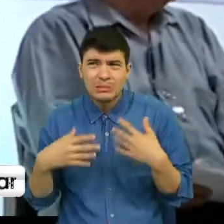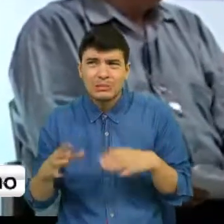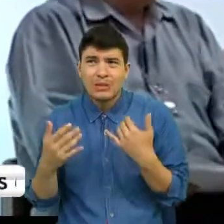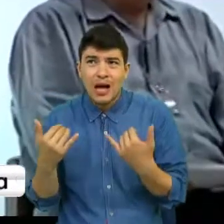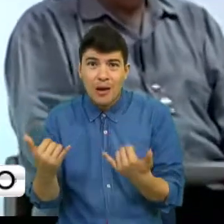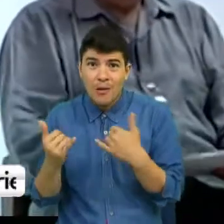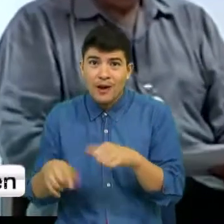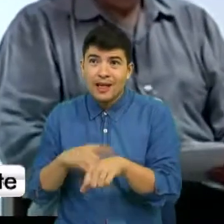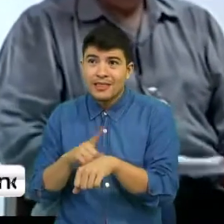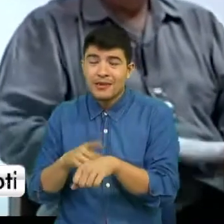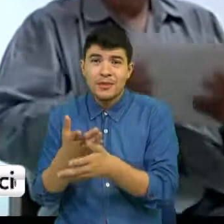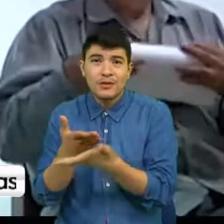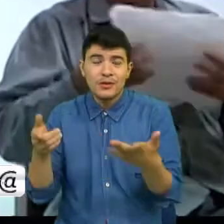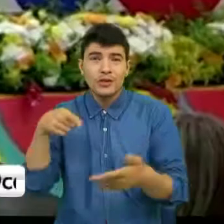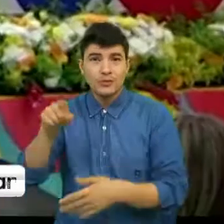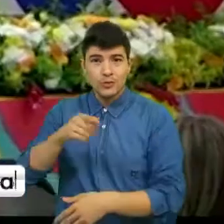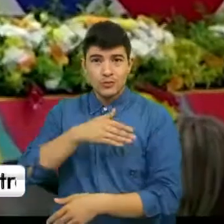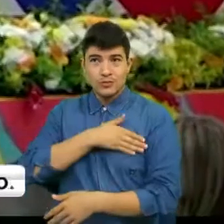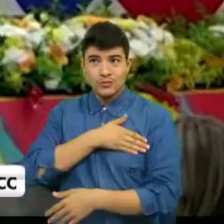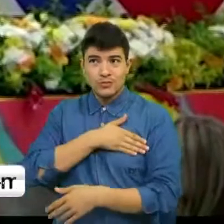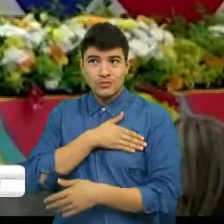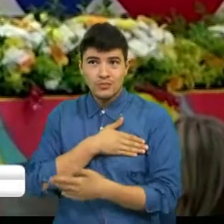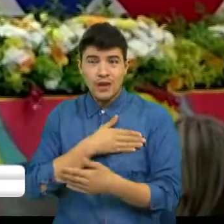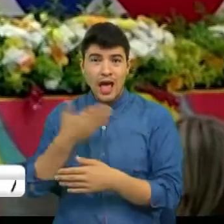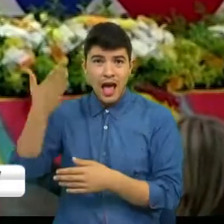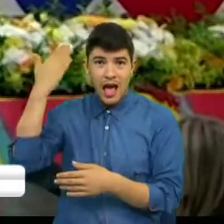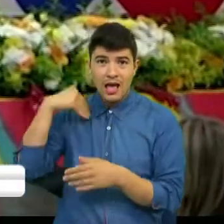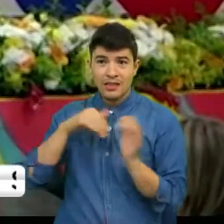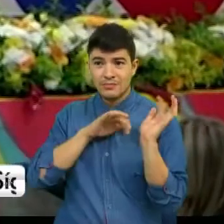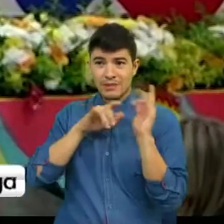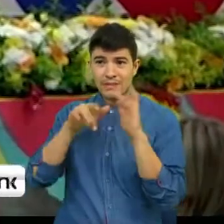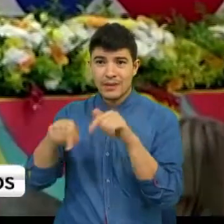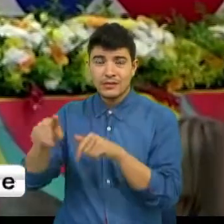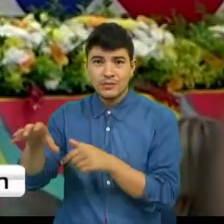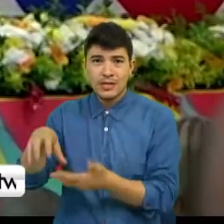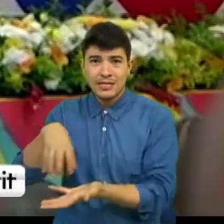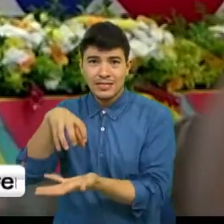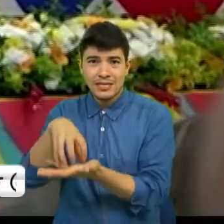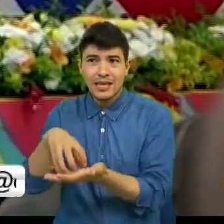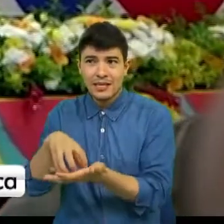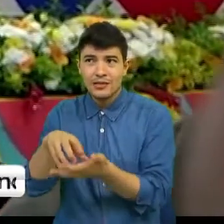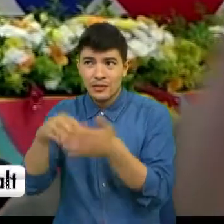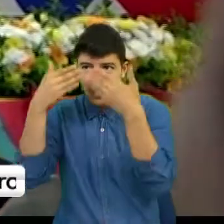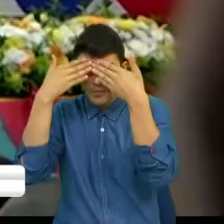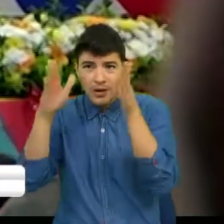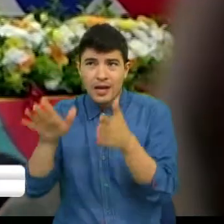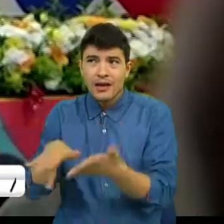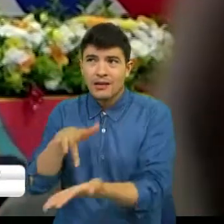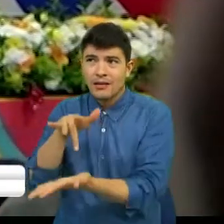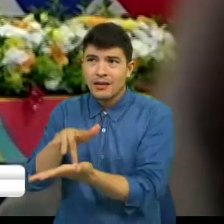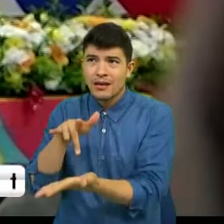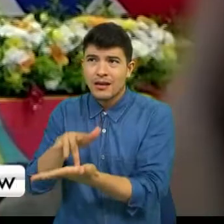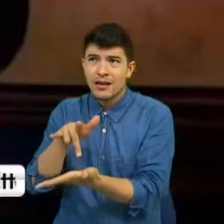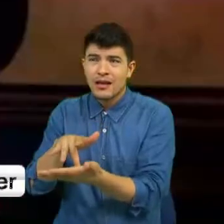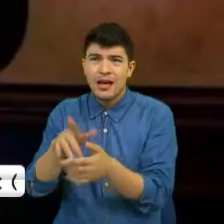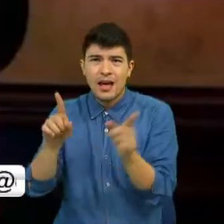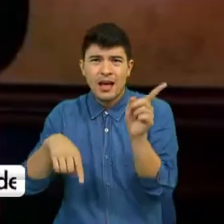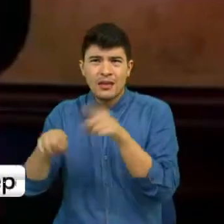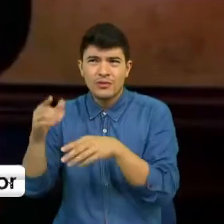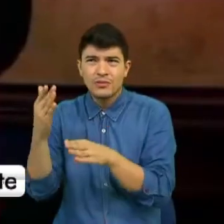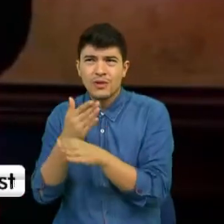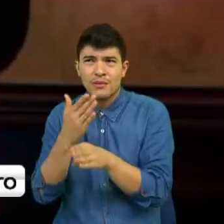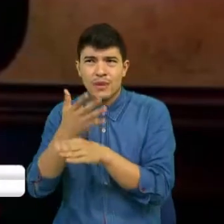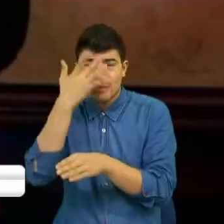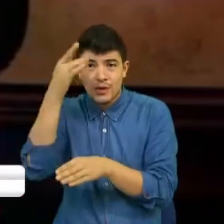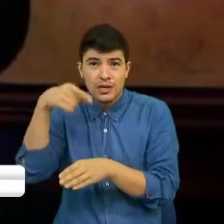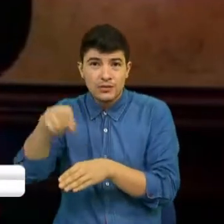este tiempo en el uribismo, pues en la reciente convención del Centro Democrático se habría presentado algunos altercados porque el